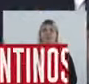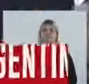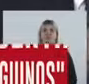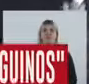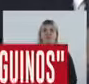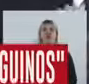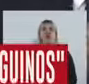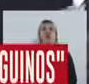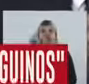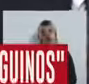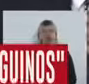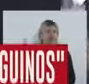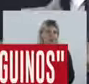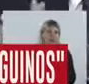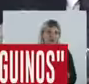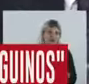Jorge, como yo,